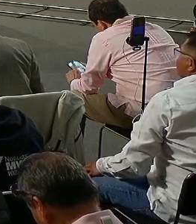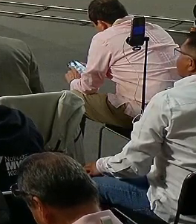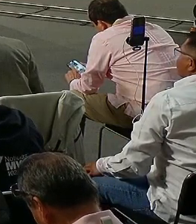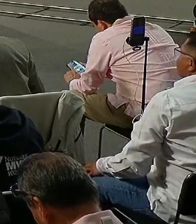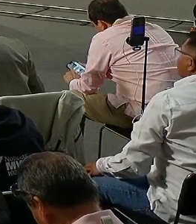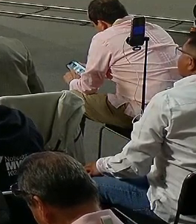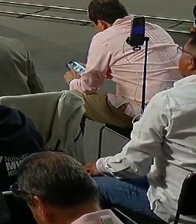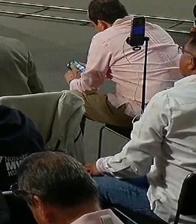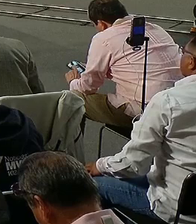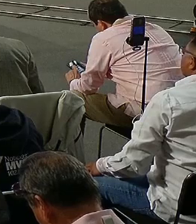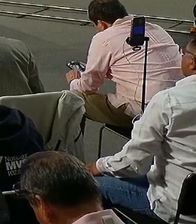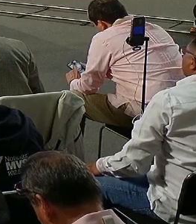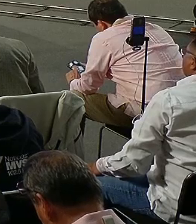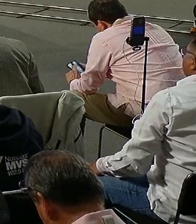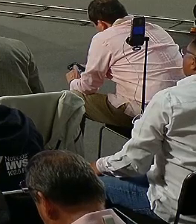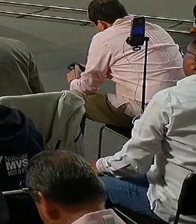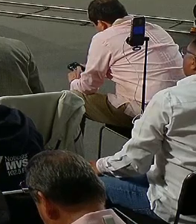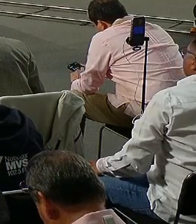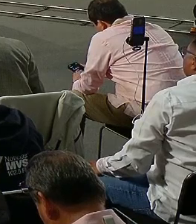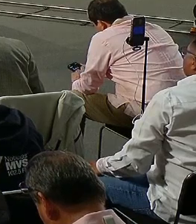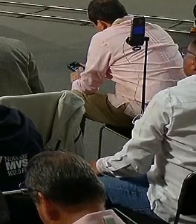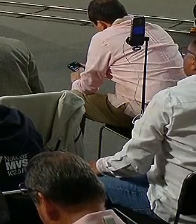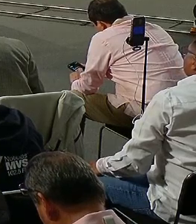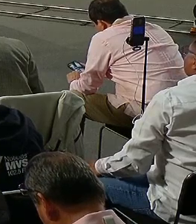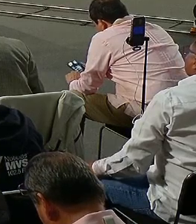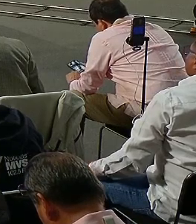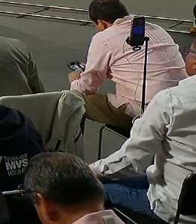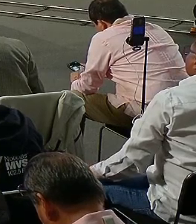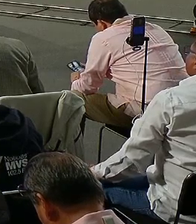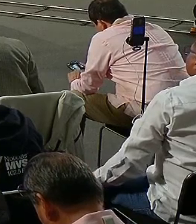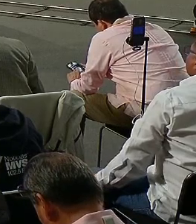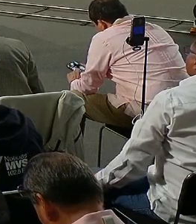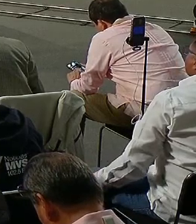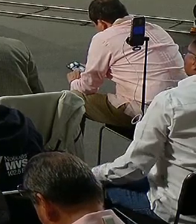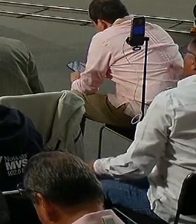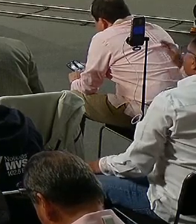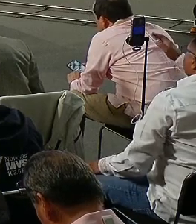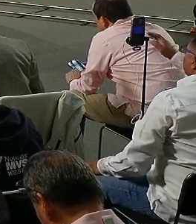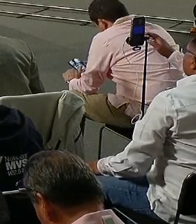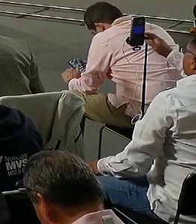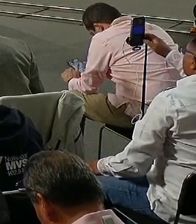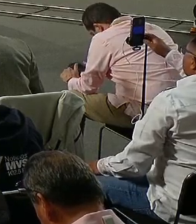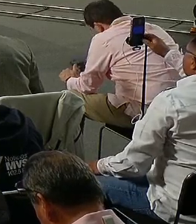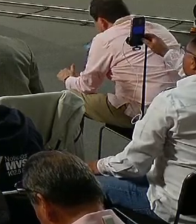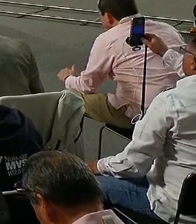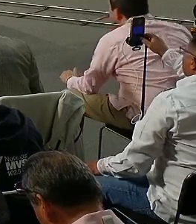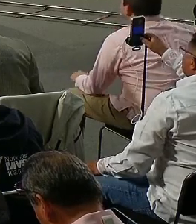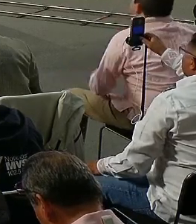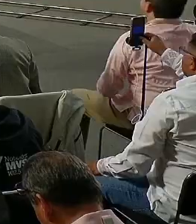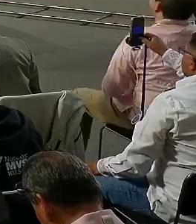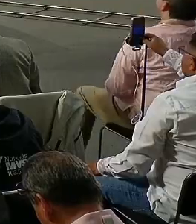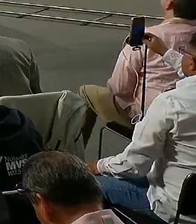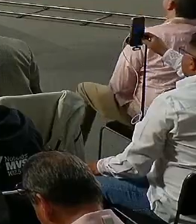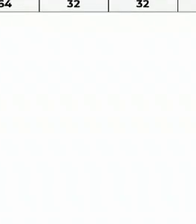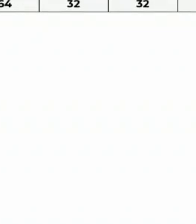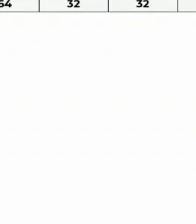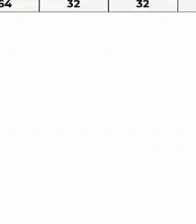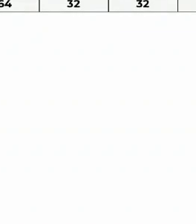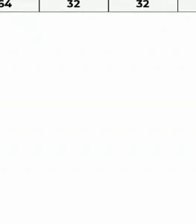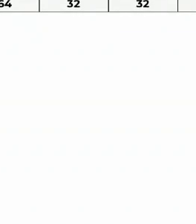son los que obtuvieron, según el PREP, las mayorías. Es cuanto,